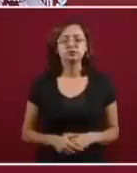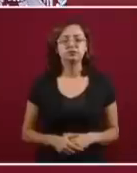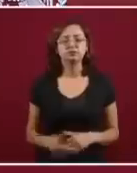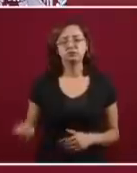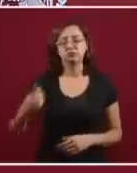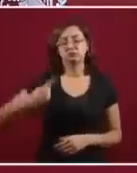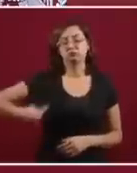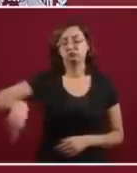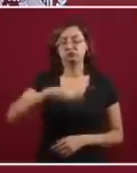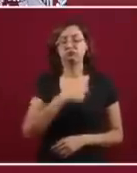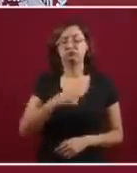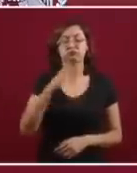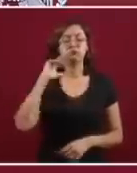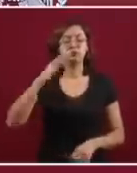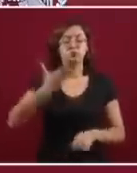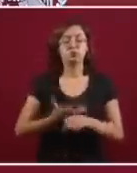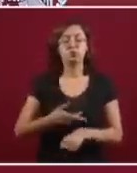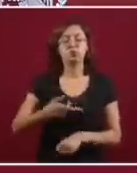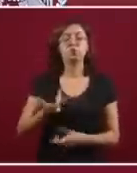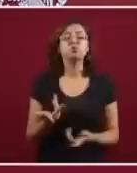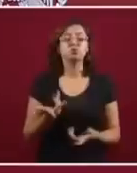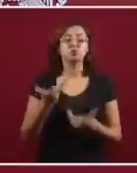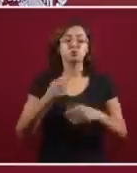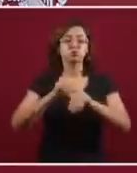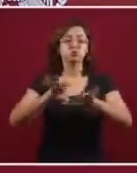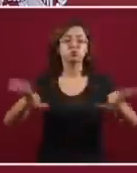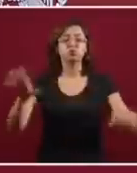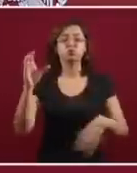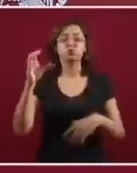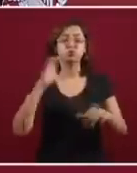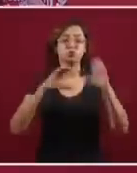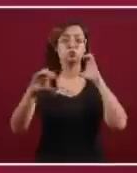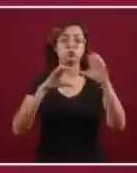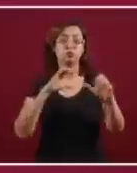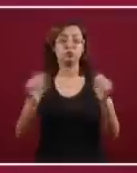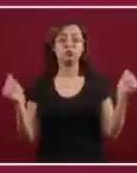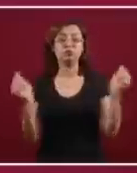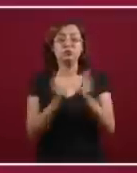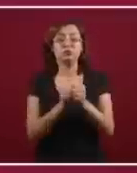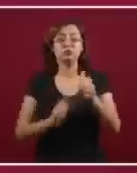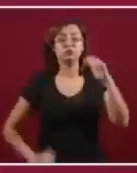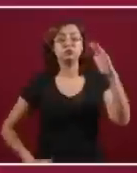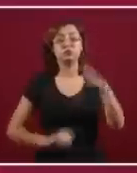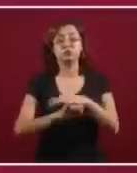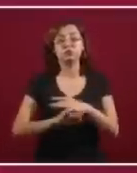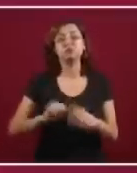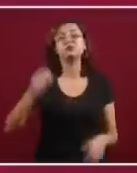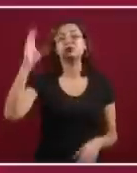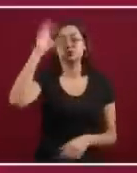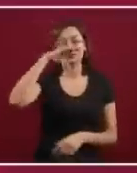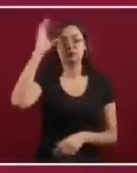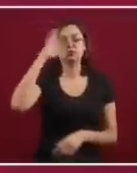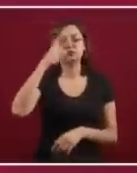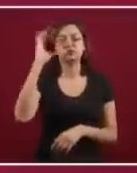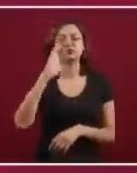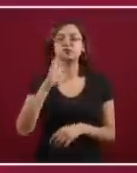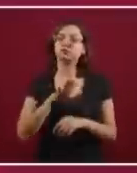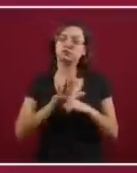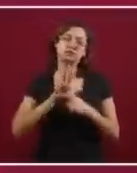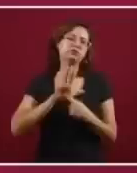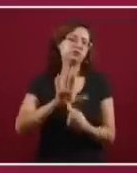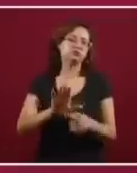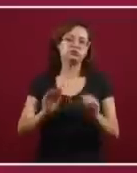de comunicación hacia la sociedad que está basada en ciencia y que además es hoy claramente obvia sobre el daño